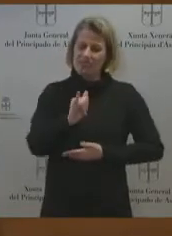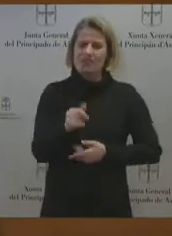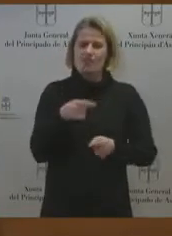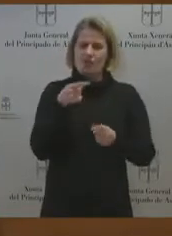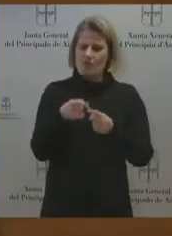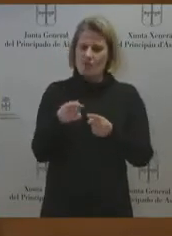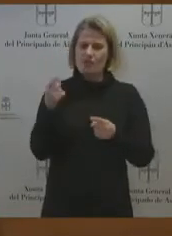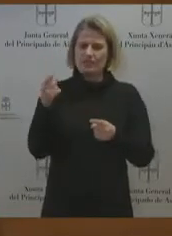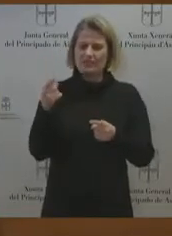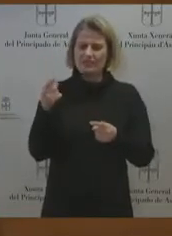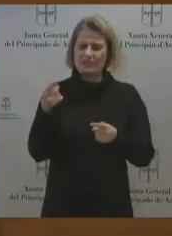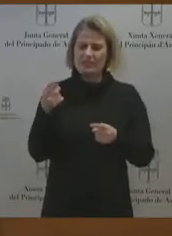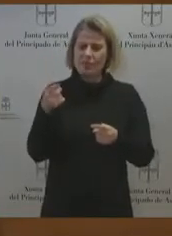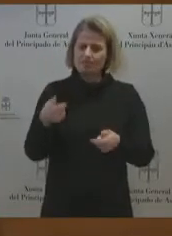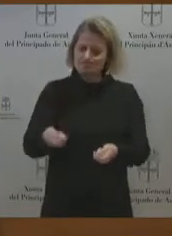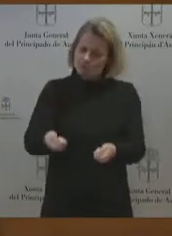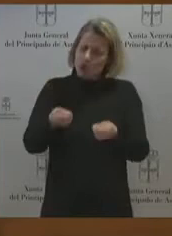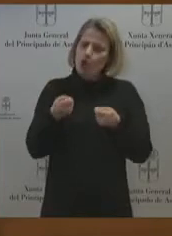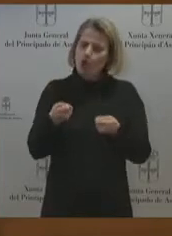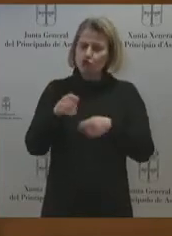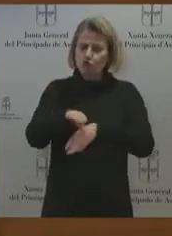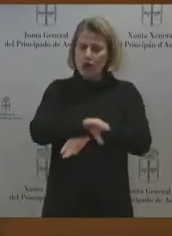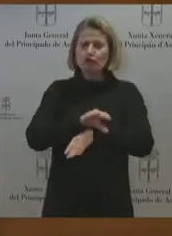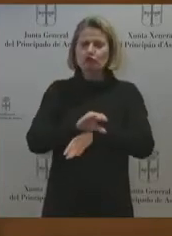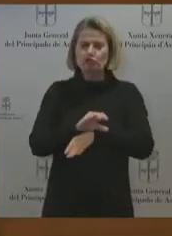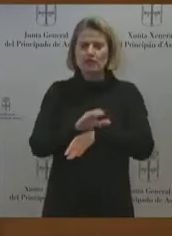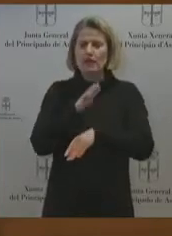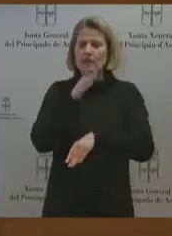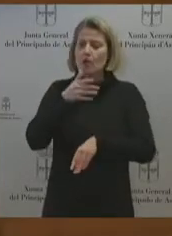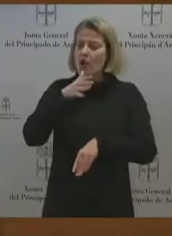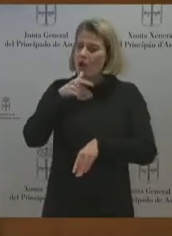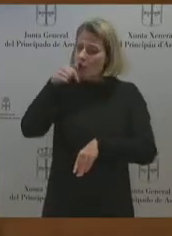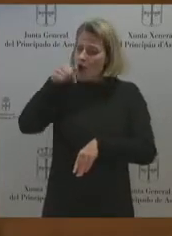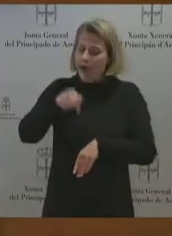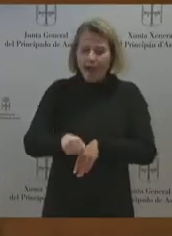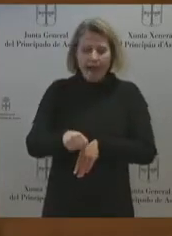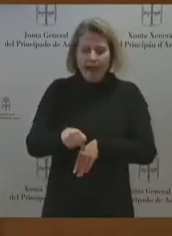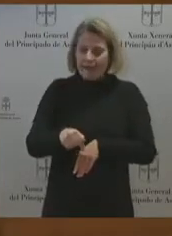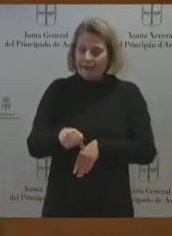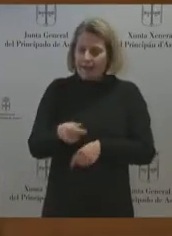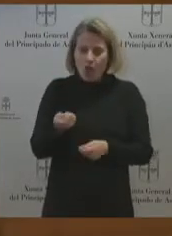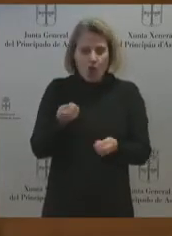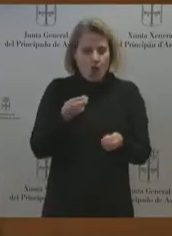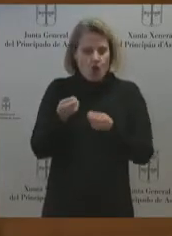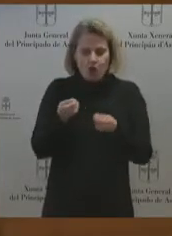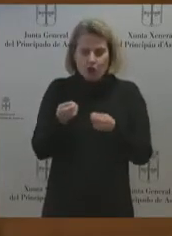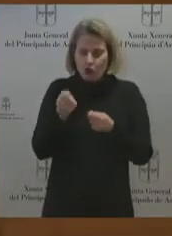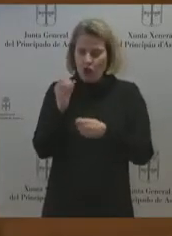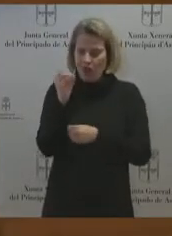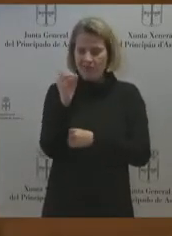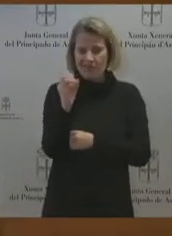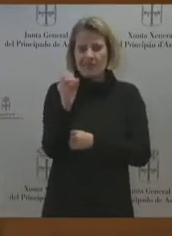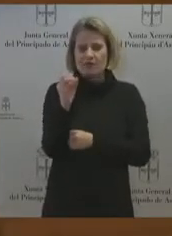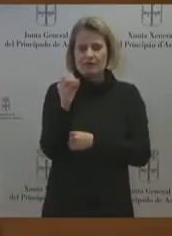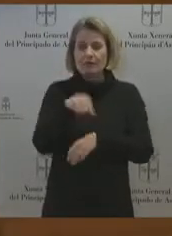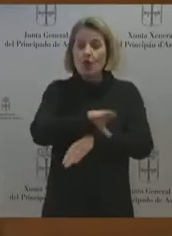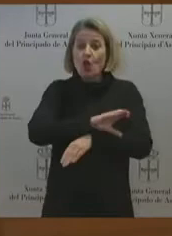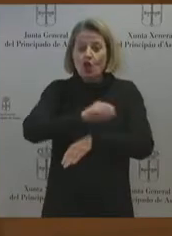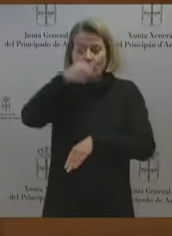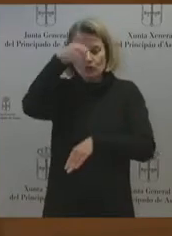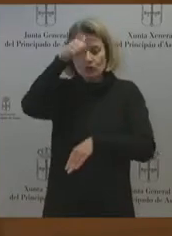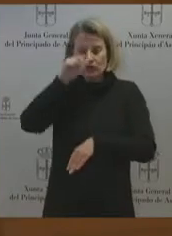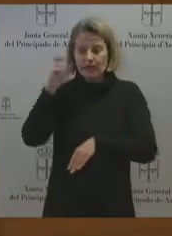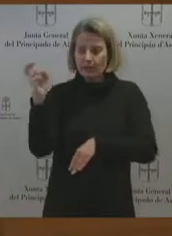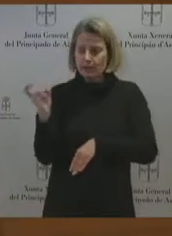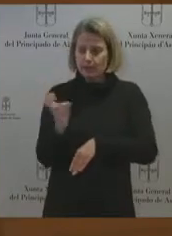hoy aquí ha demostrado que las ha perdido totalmente. Señor consejero, venir aquí, a esta Cámara, delante de los grupos de la oposición,